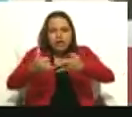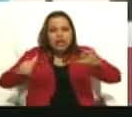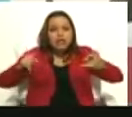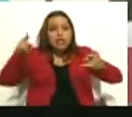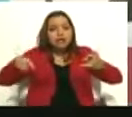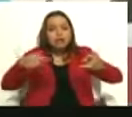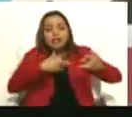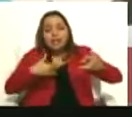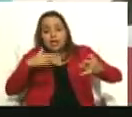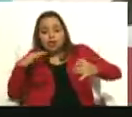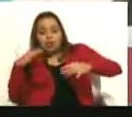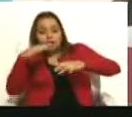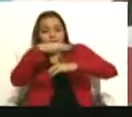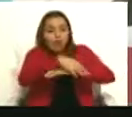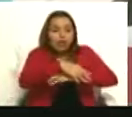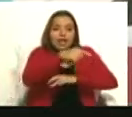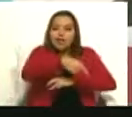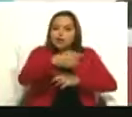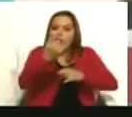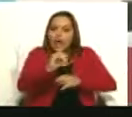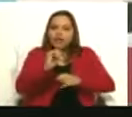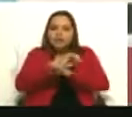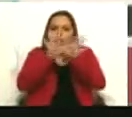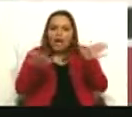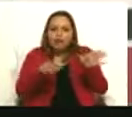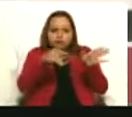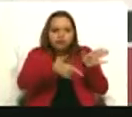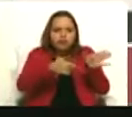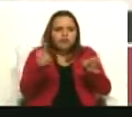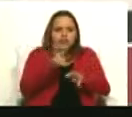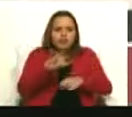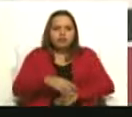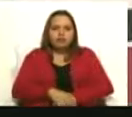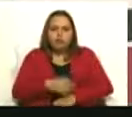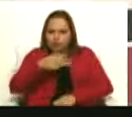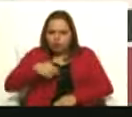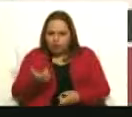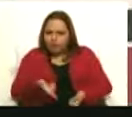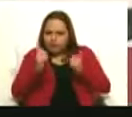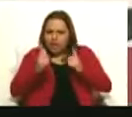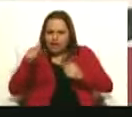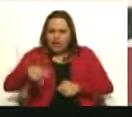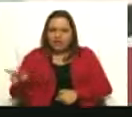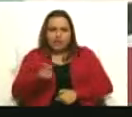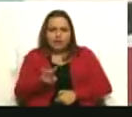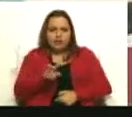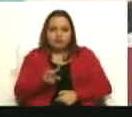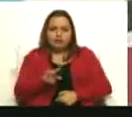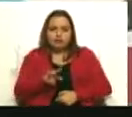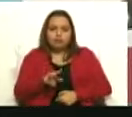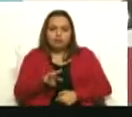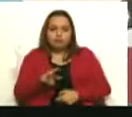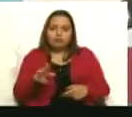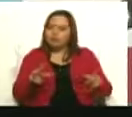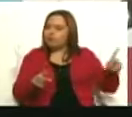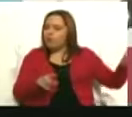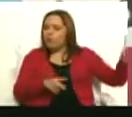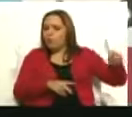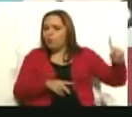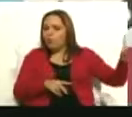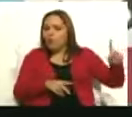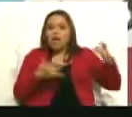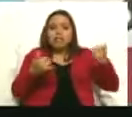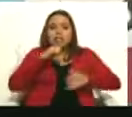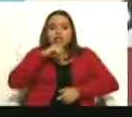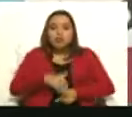proyectándose hacia mar que es indiscutiblemente venezolano. ¿Lo vamos a permitir como venezolanos y venezolanas? ¡No! Ya nuestra